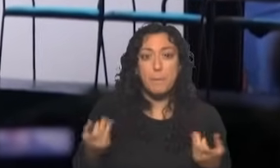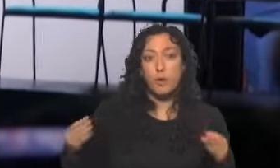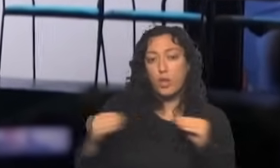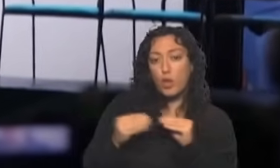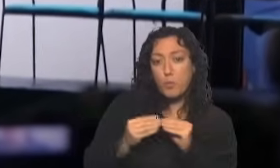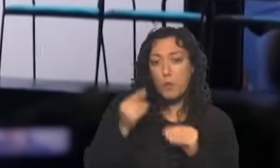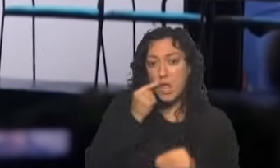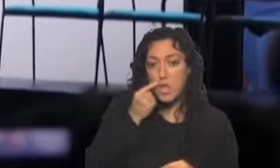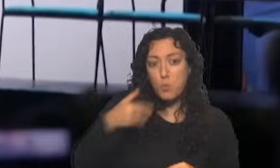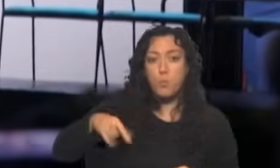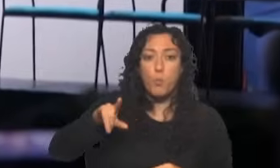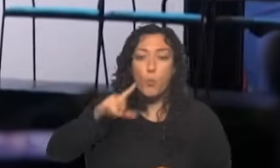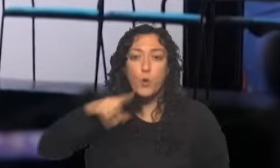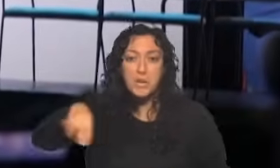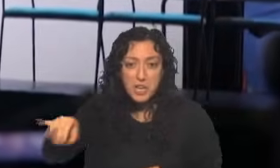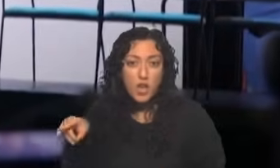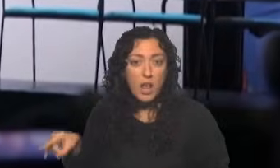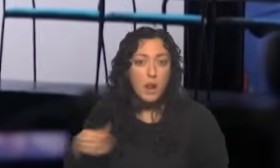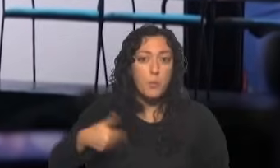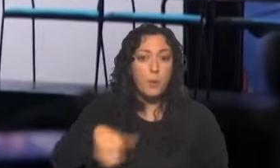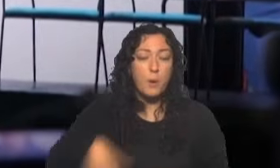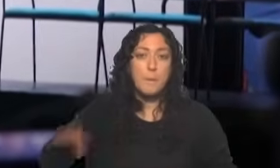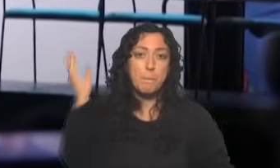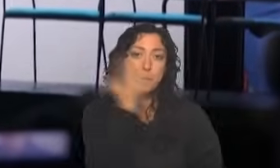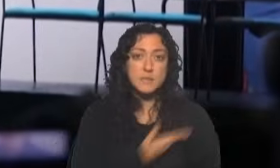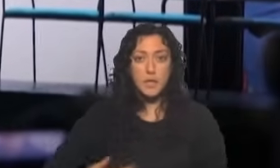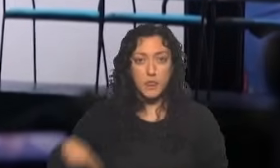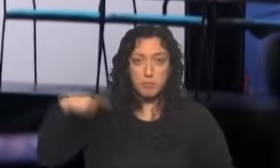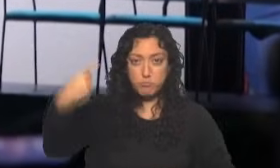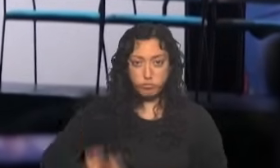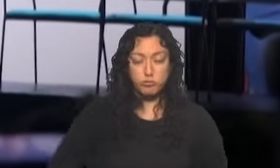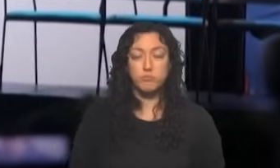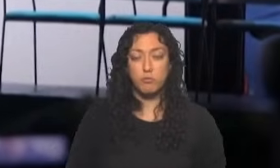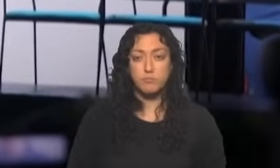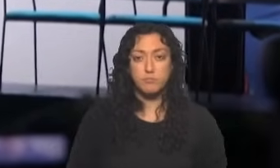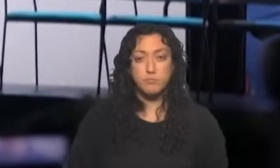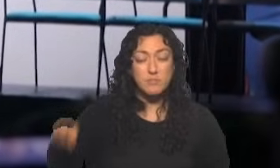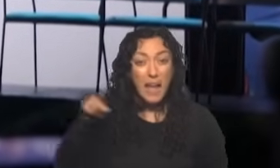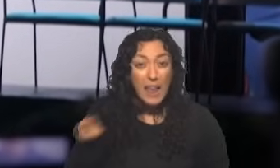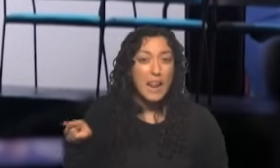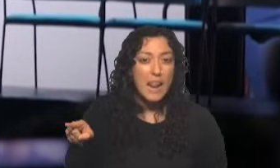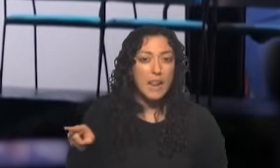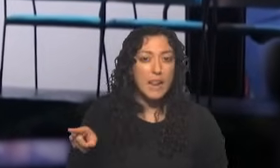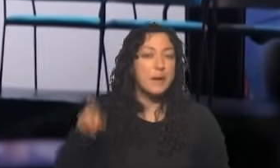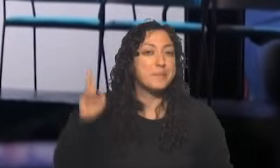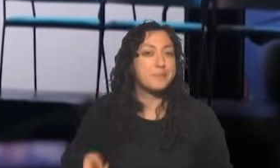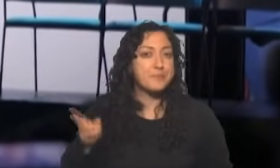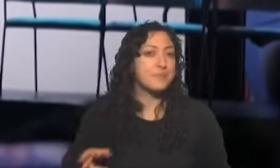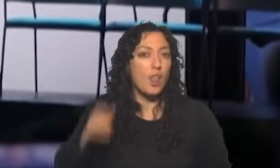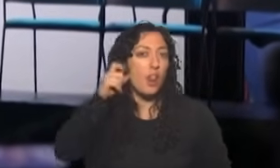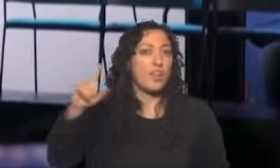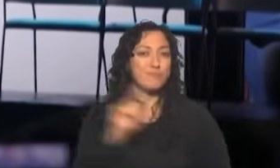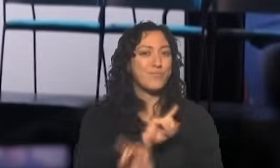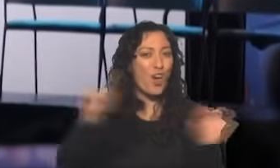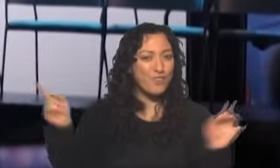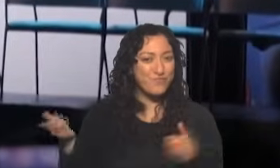José Raúl Mulino será el próximo presidente de la República. A él no lograron inhabilitarlo y